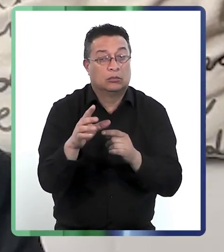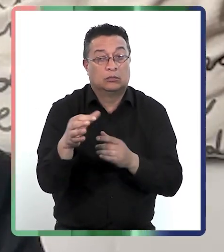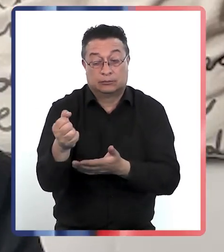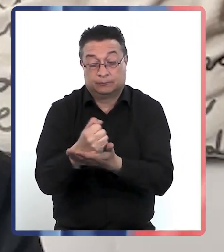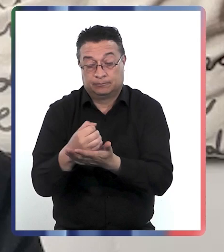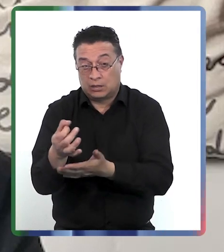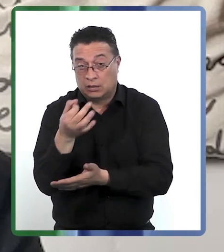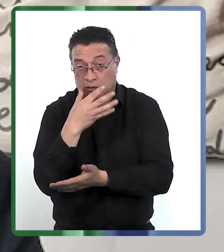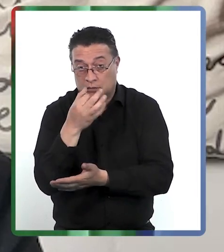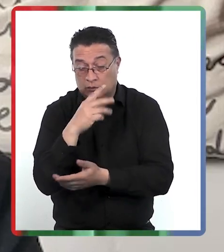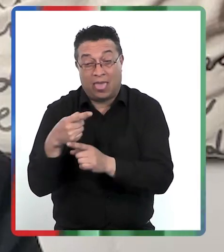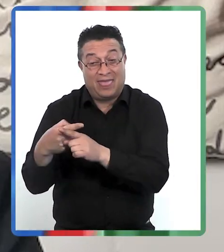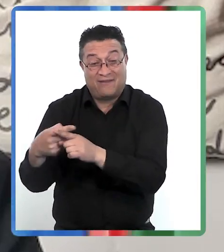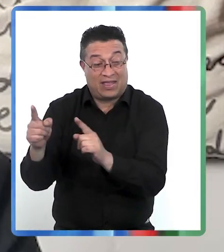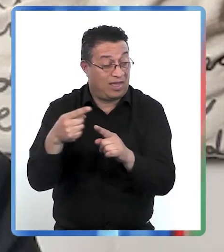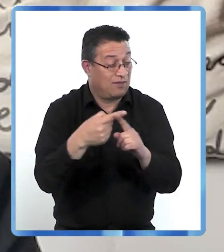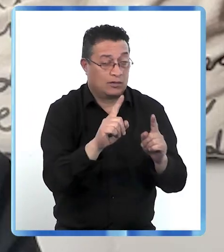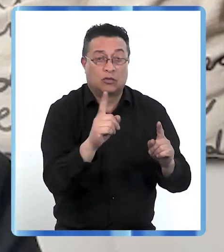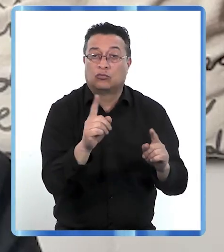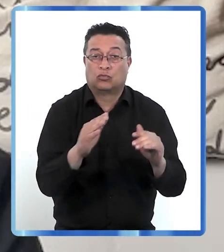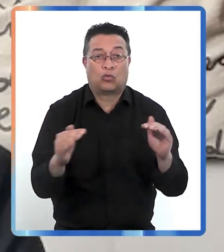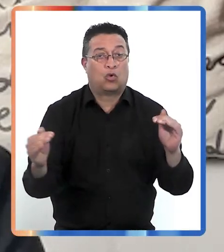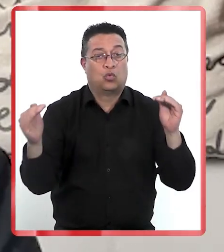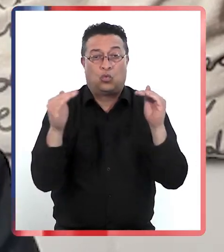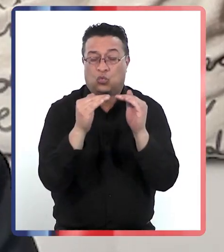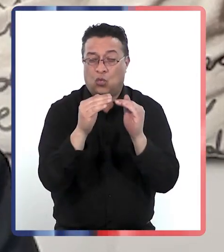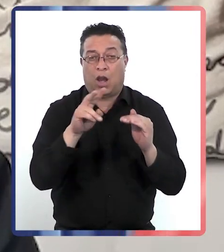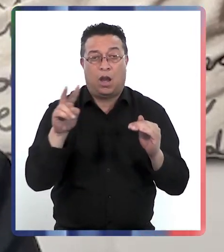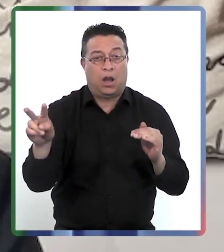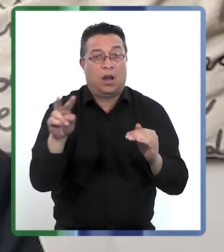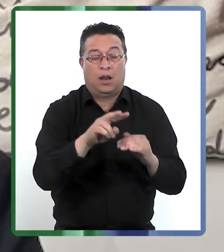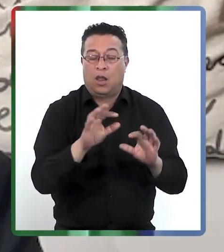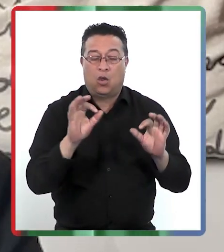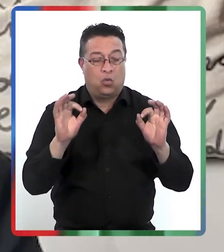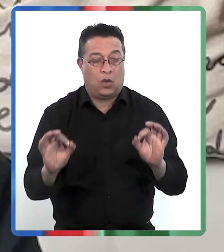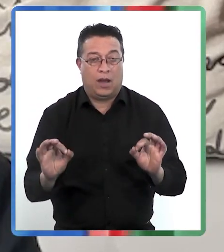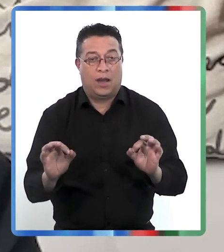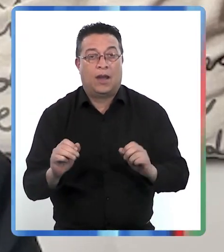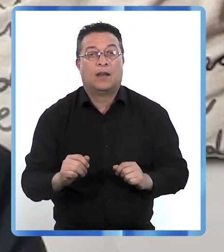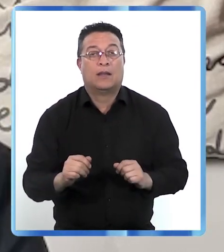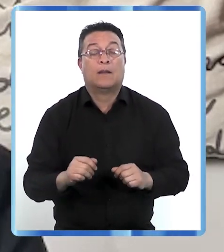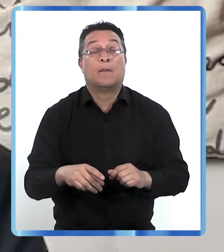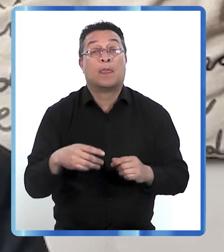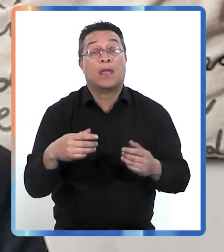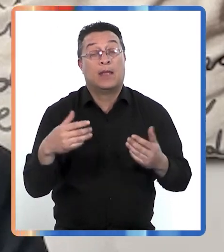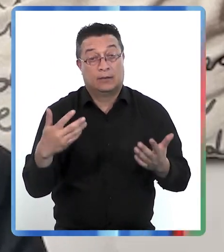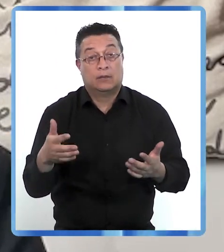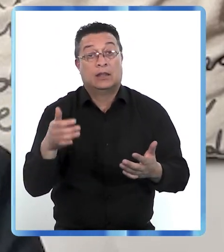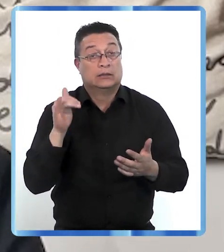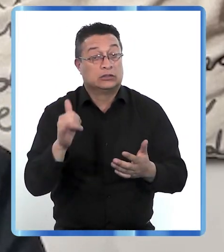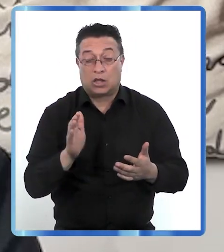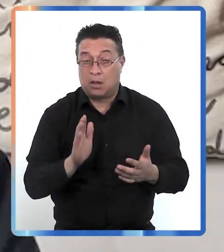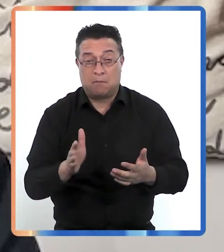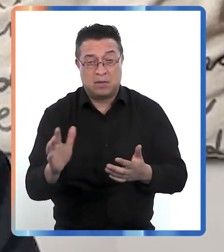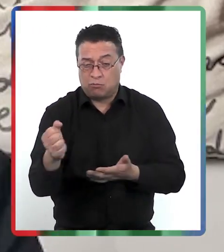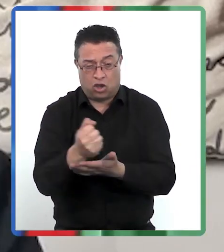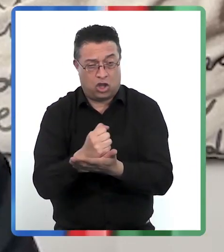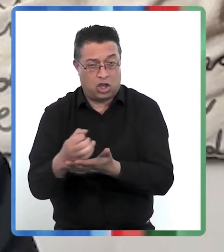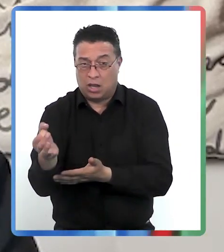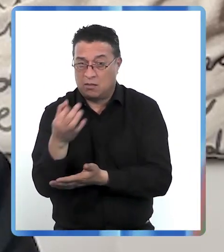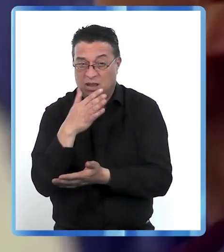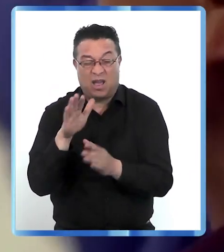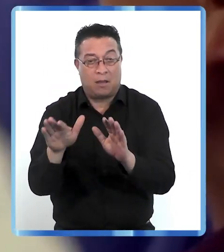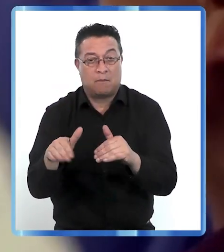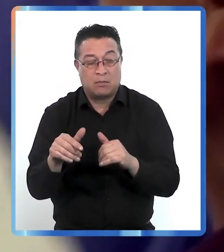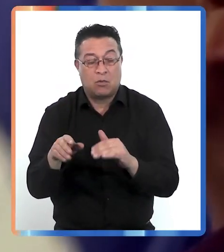a nivel farmacológico no es distinto al que nosotros usamos usualmente, ¿ya? Sigue siendo los mismos